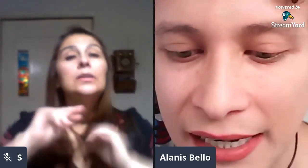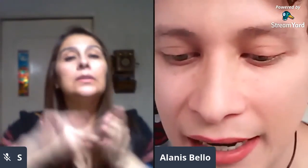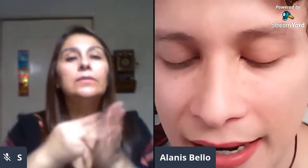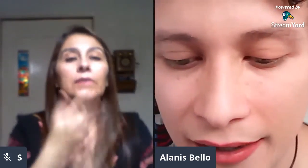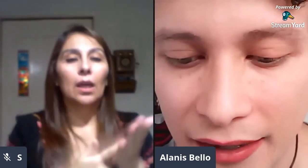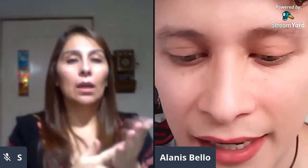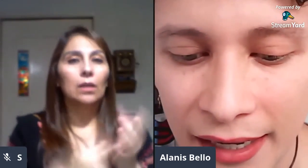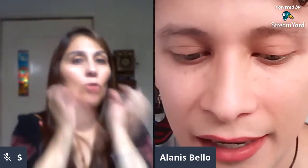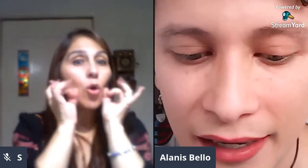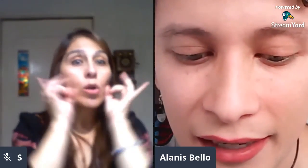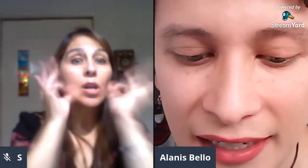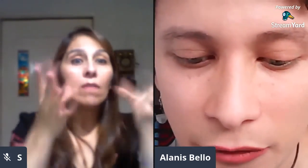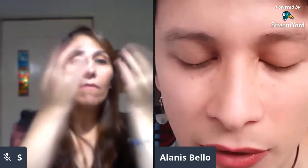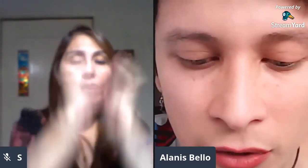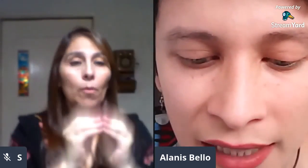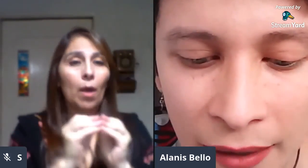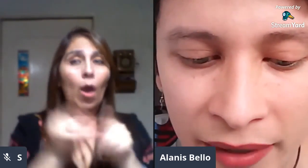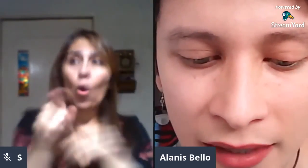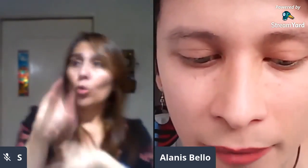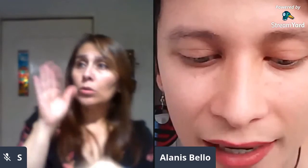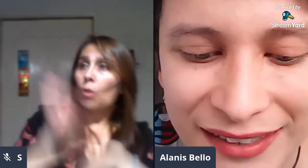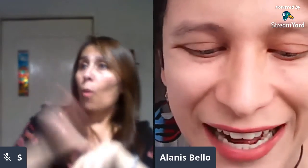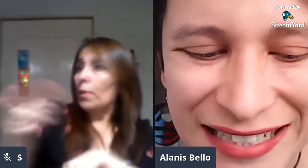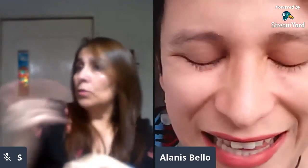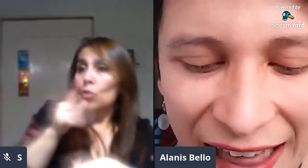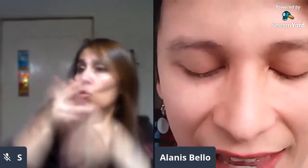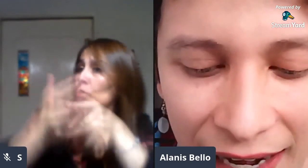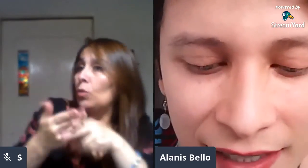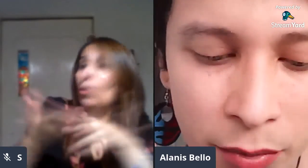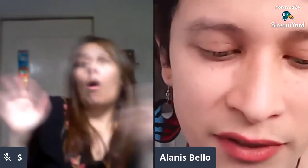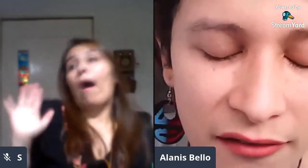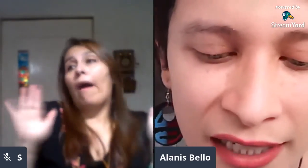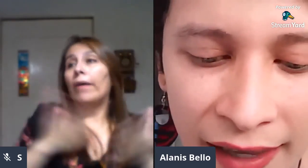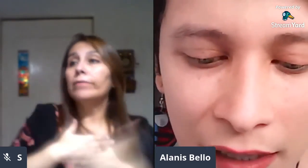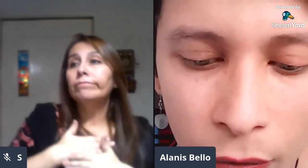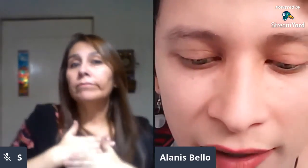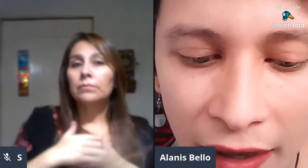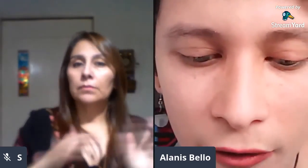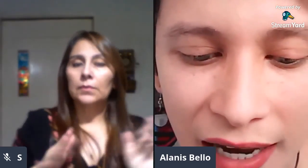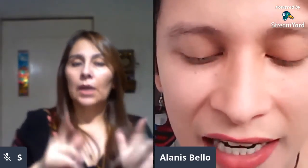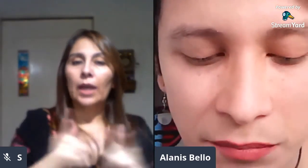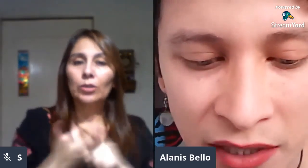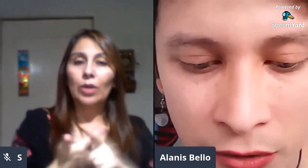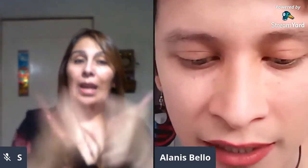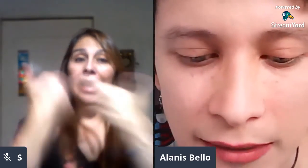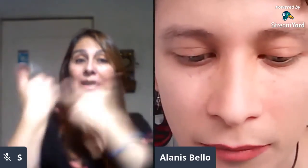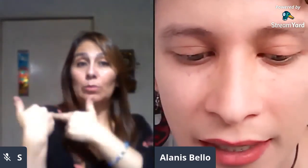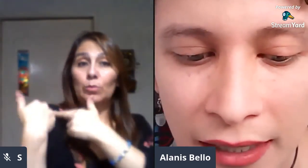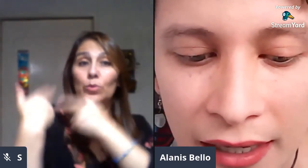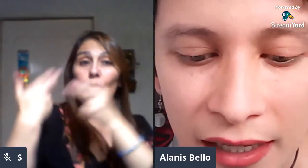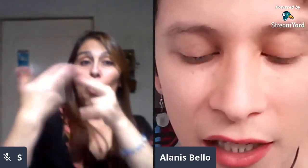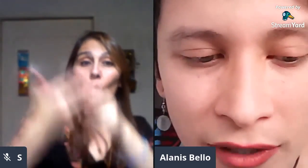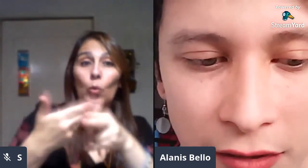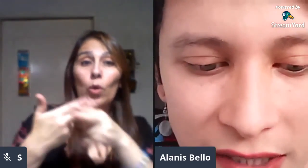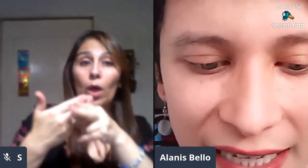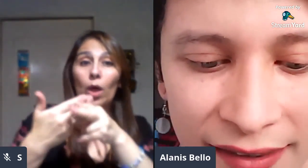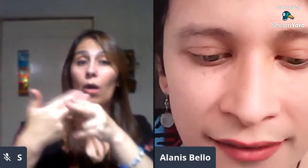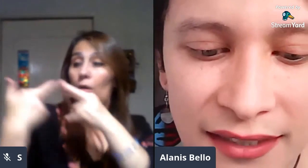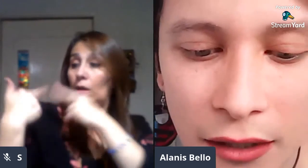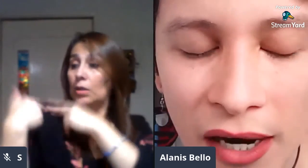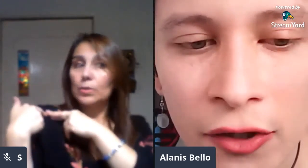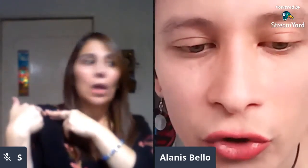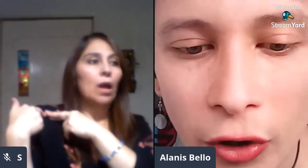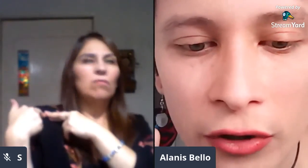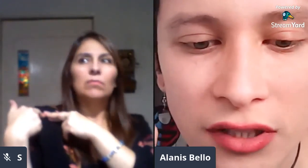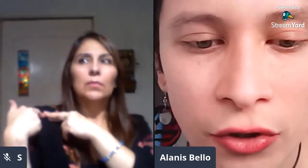terrible de manejar la situación de la pandemia traslada la responsabilidad del cuidado a las personas. Y en una sociedad